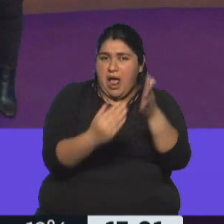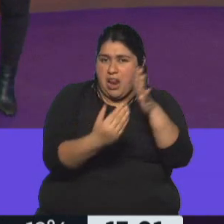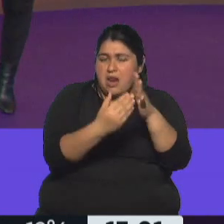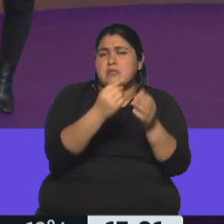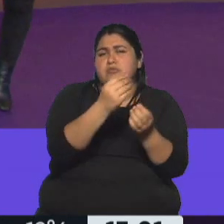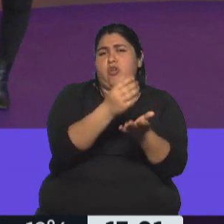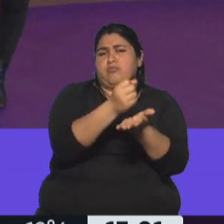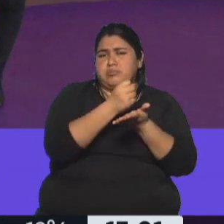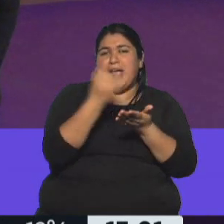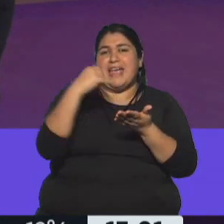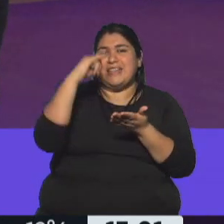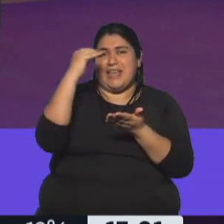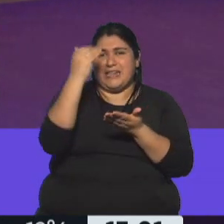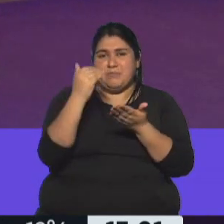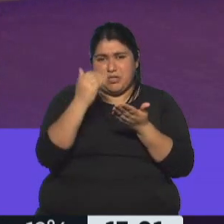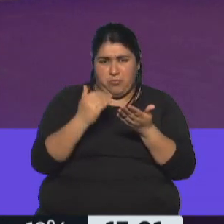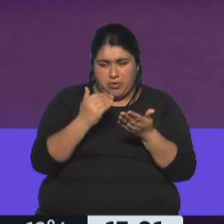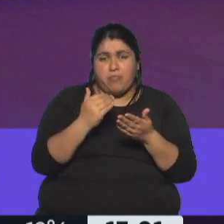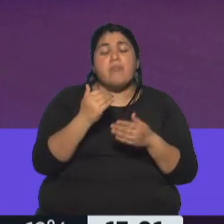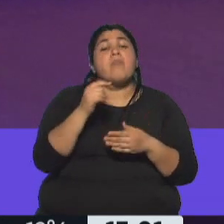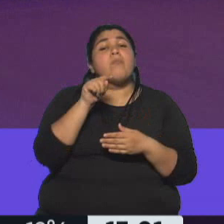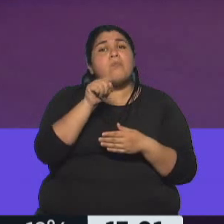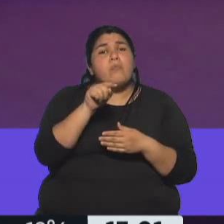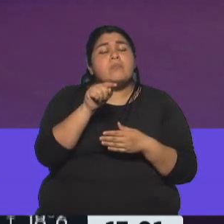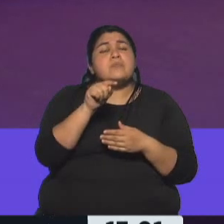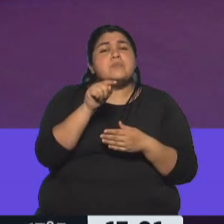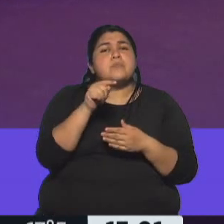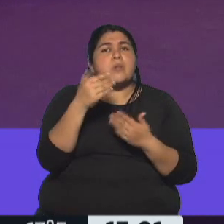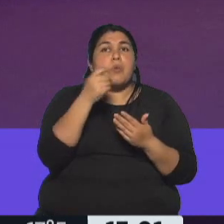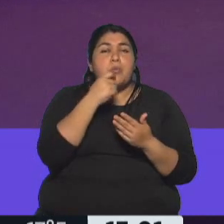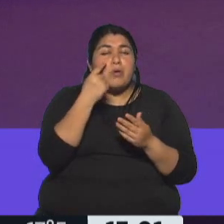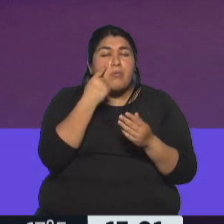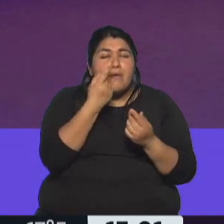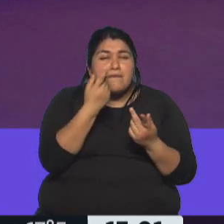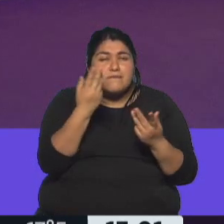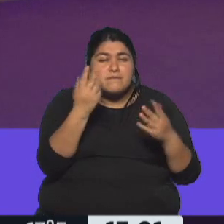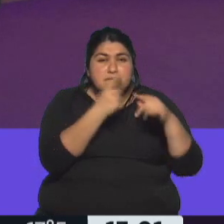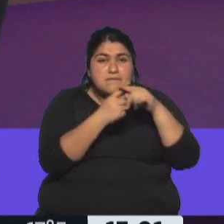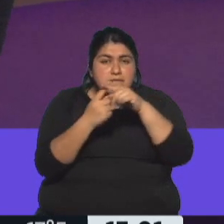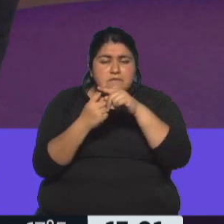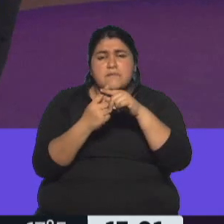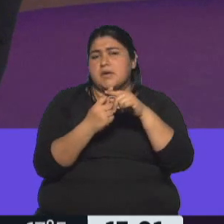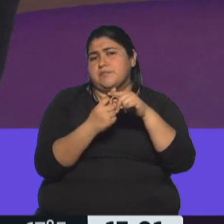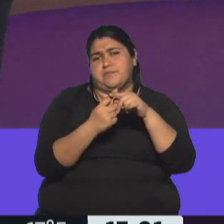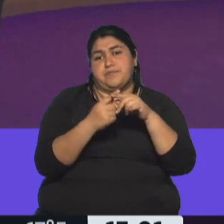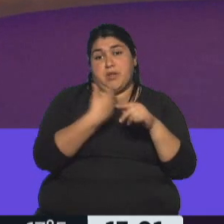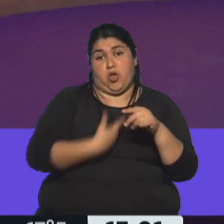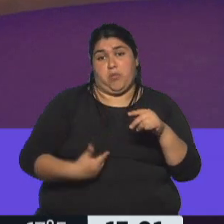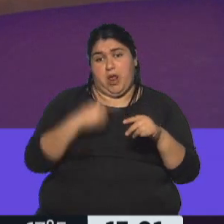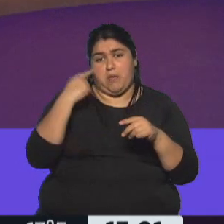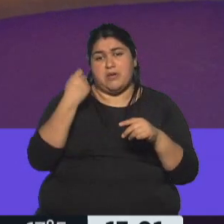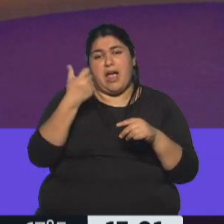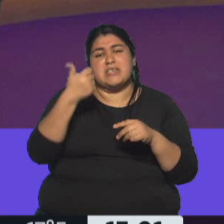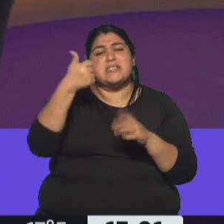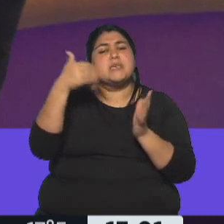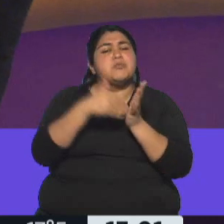terminó siendo de 37.000 millones de dólares de acá al 2047, pero que si lo contamos solamente para este periodo de pandemia del gobierno de Alberto son 6.000 millones